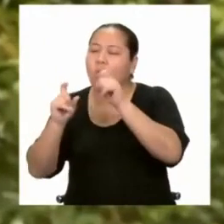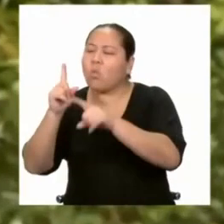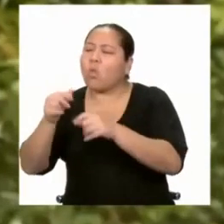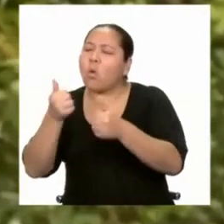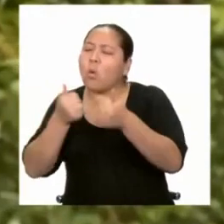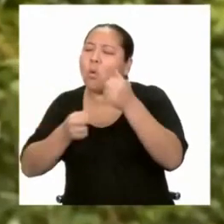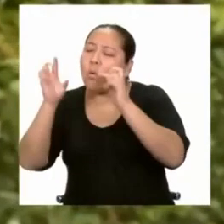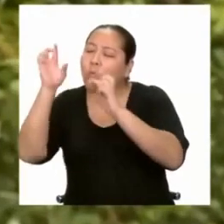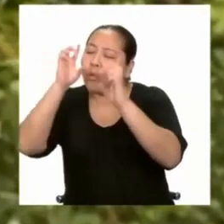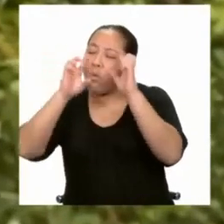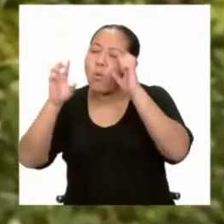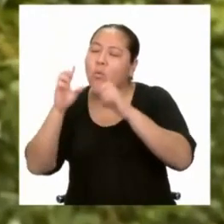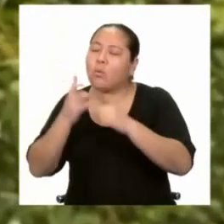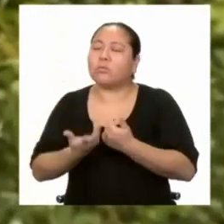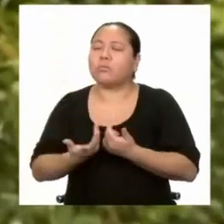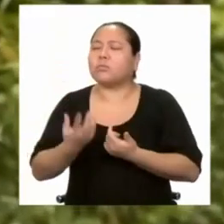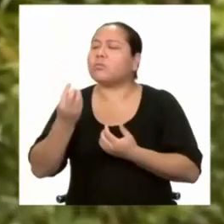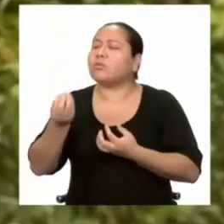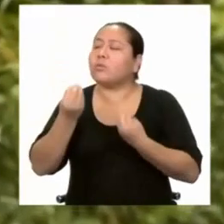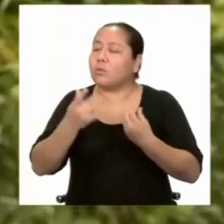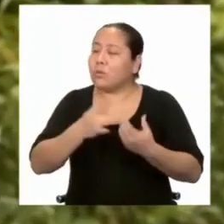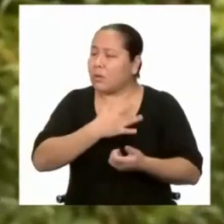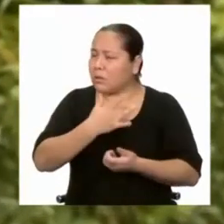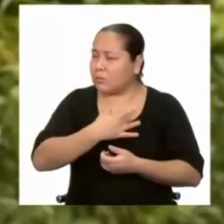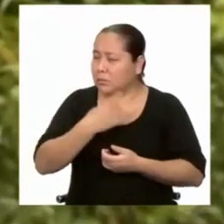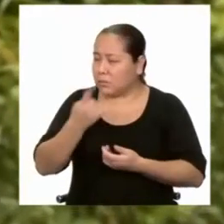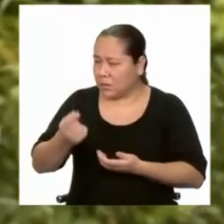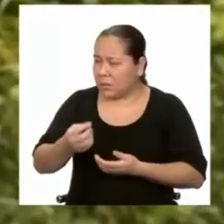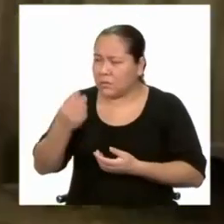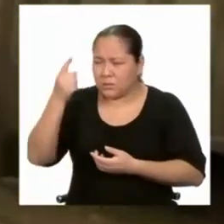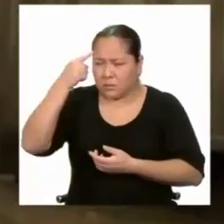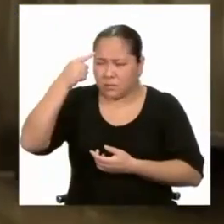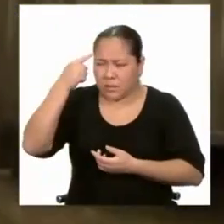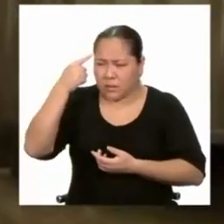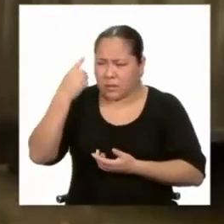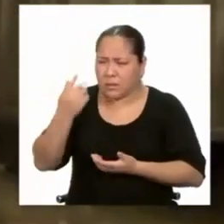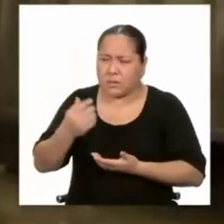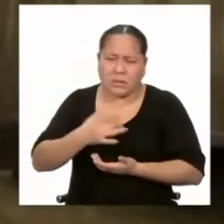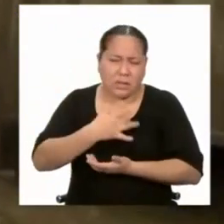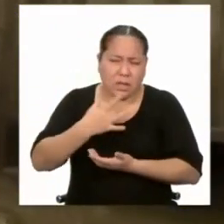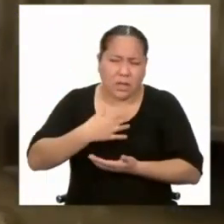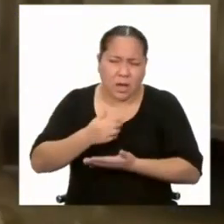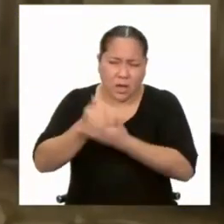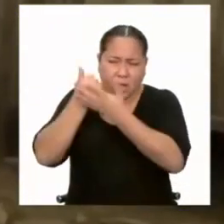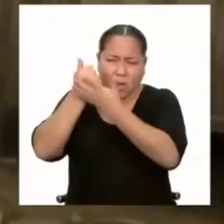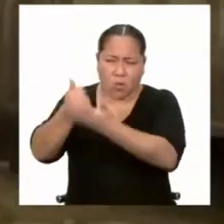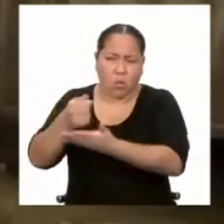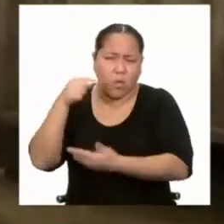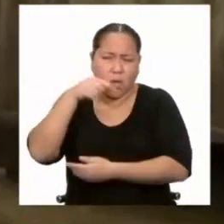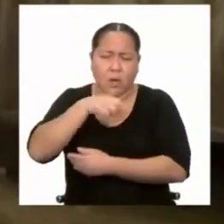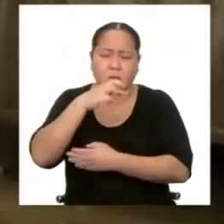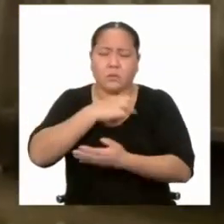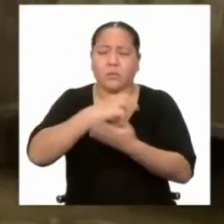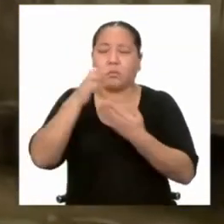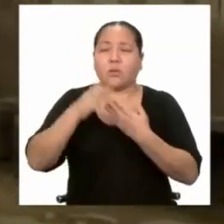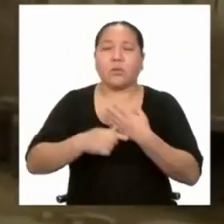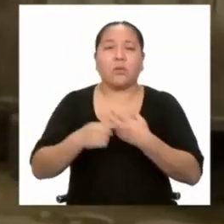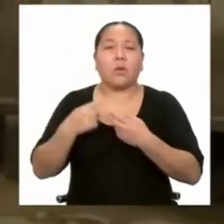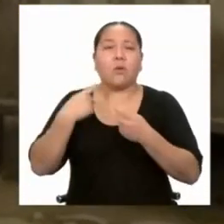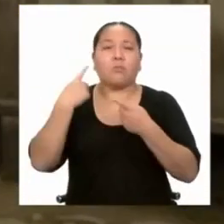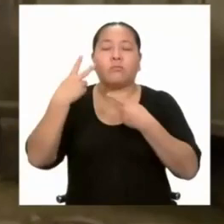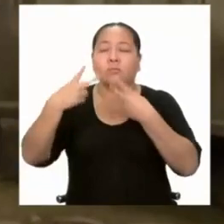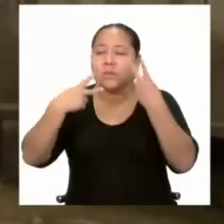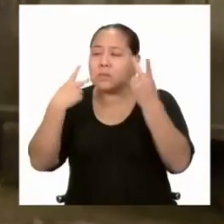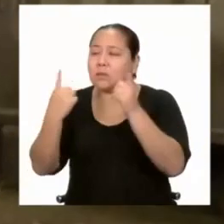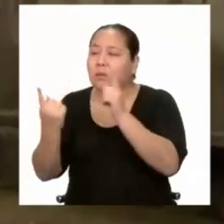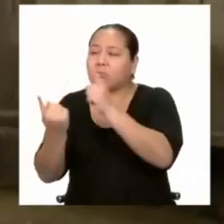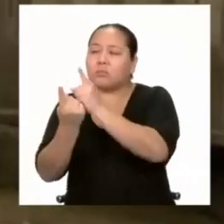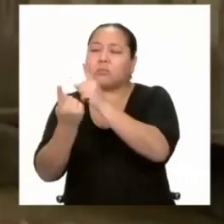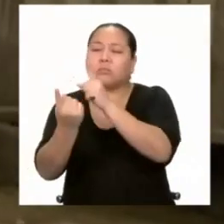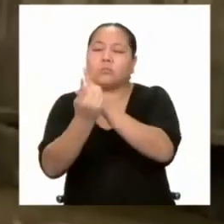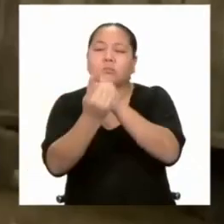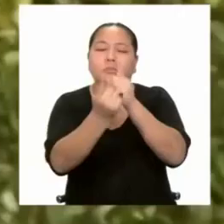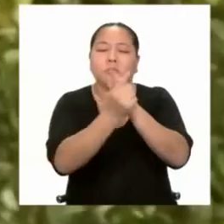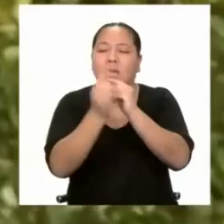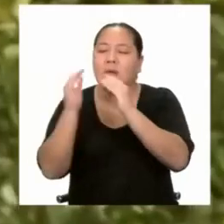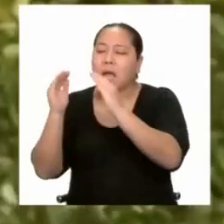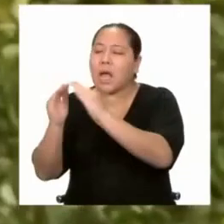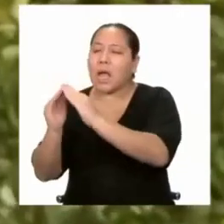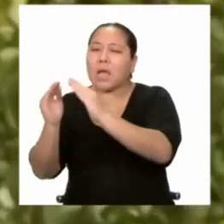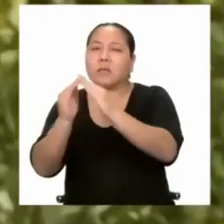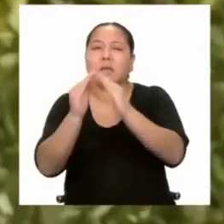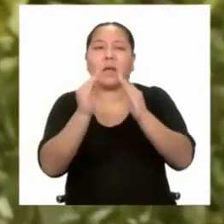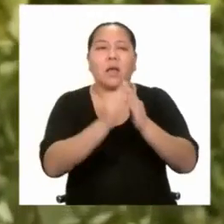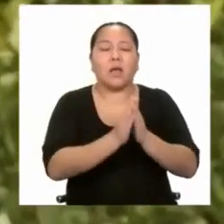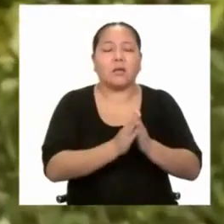en cómo se va sintiendo beneficiado del proyecto. Nosotros estamos visitando casa por casa,